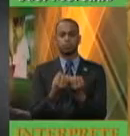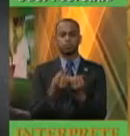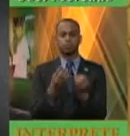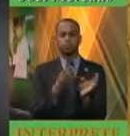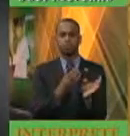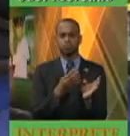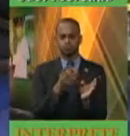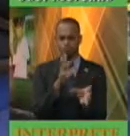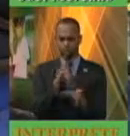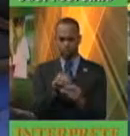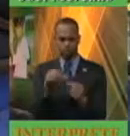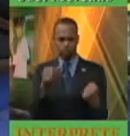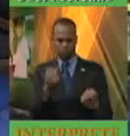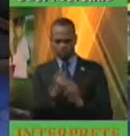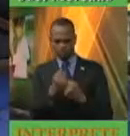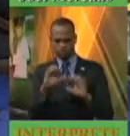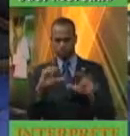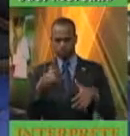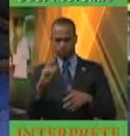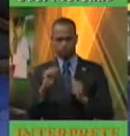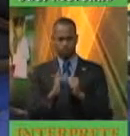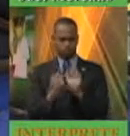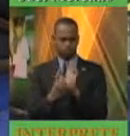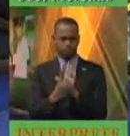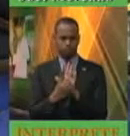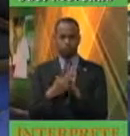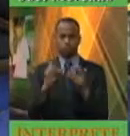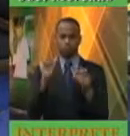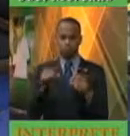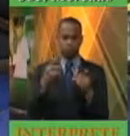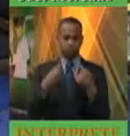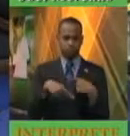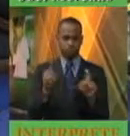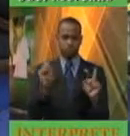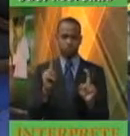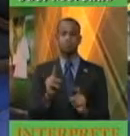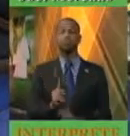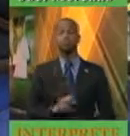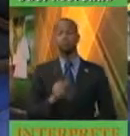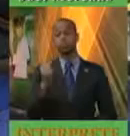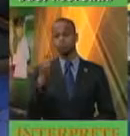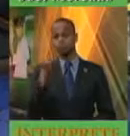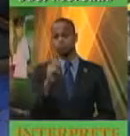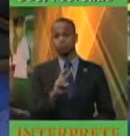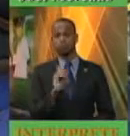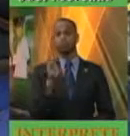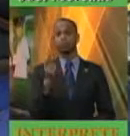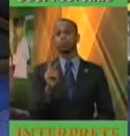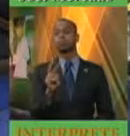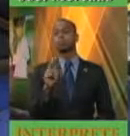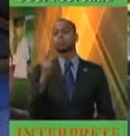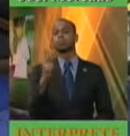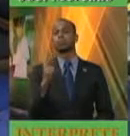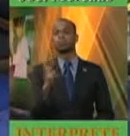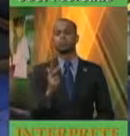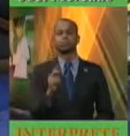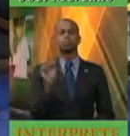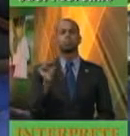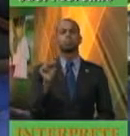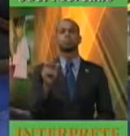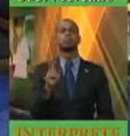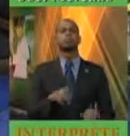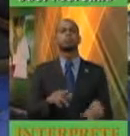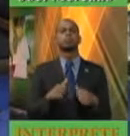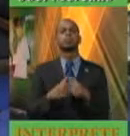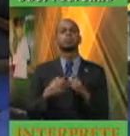sector discapacidad, logramos esto, es un logro, que donde hay un segundo y un tercer nivel, que una persona